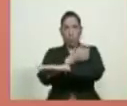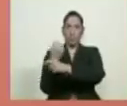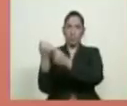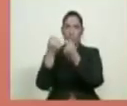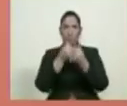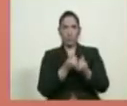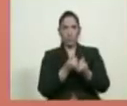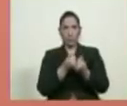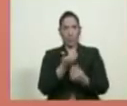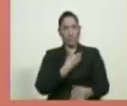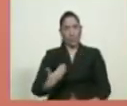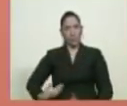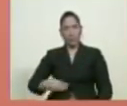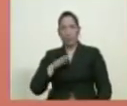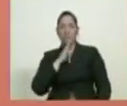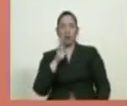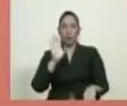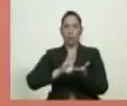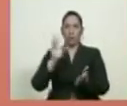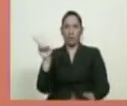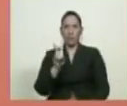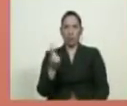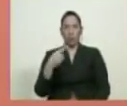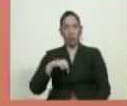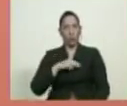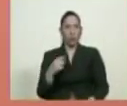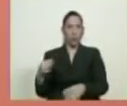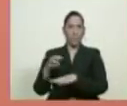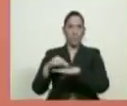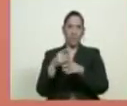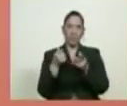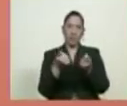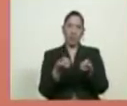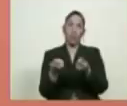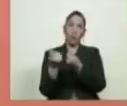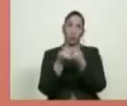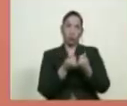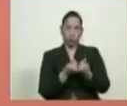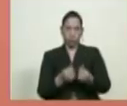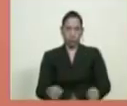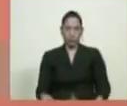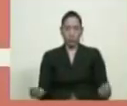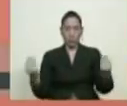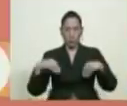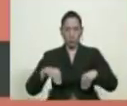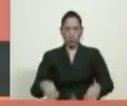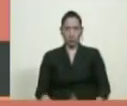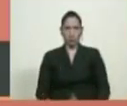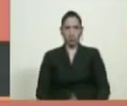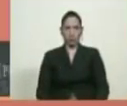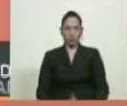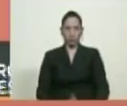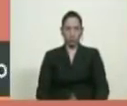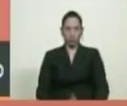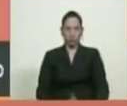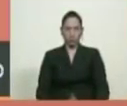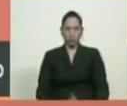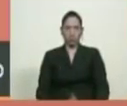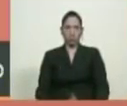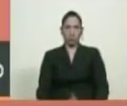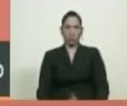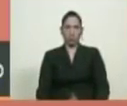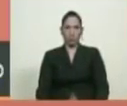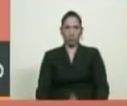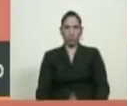Banco Central de Venezuela y nuestro ministro de Finanzas, y se estableció el nuevo sistema de